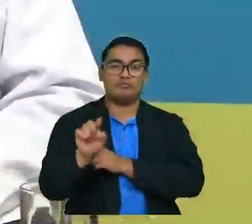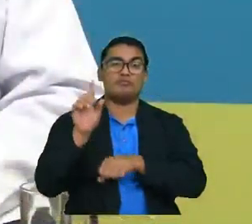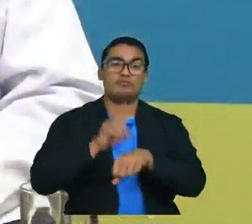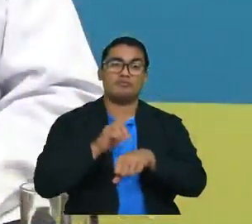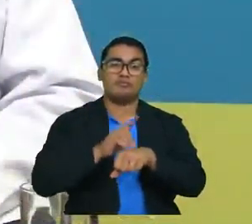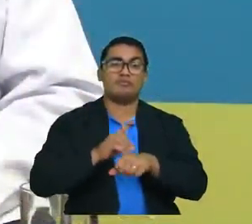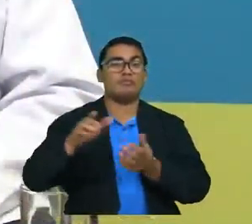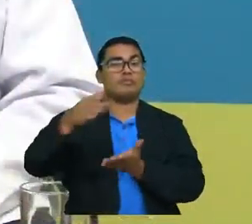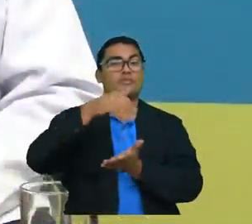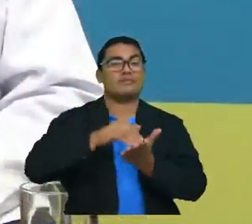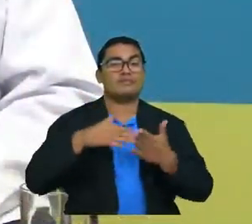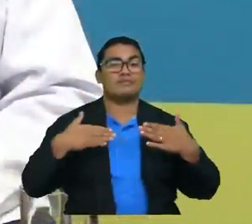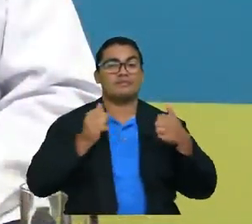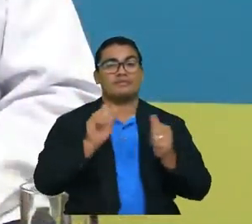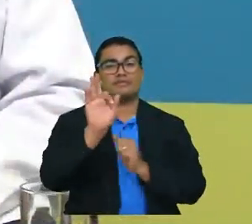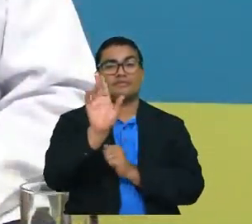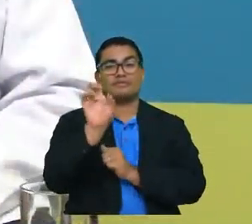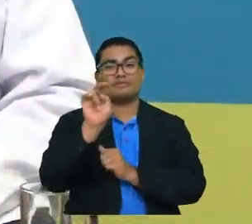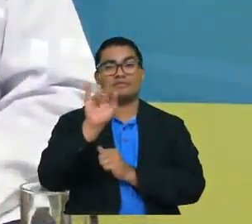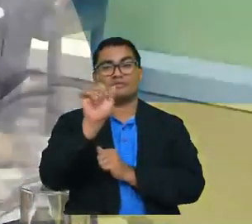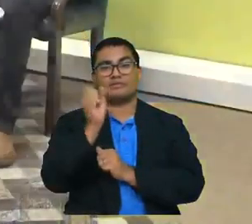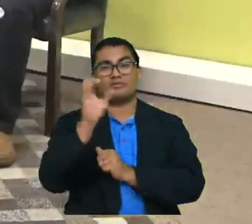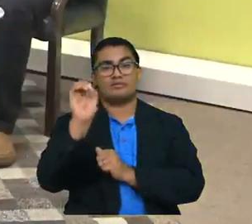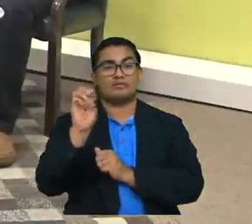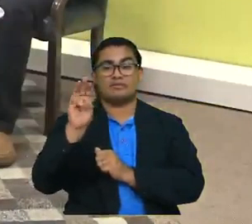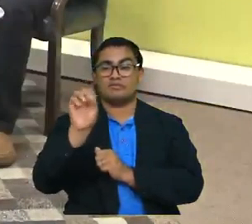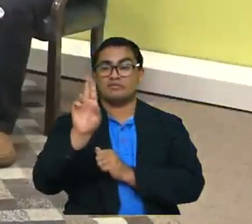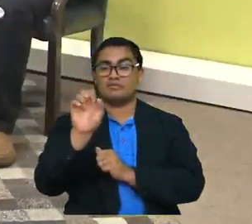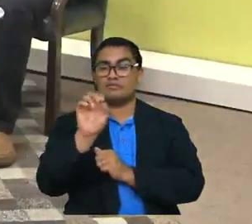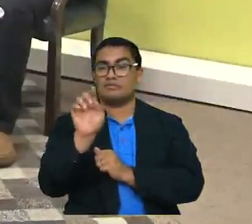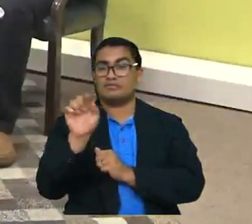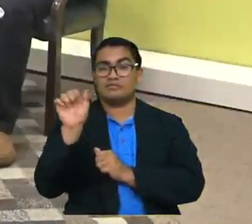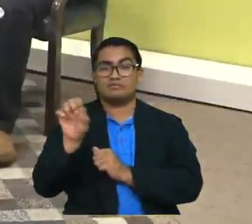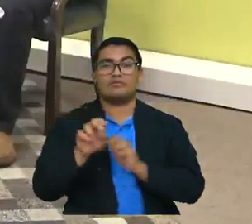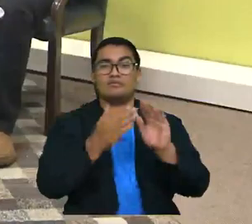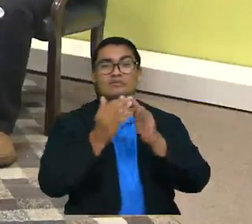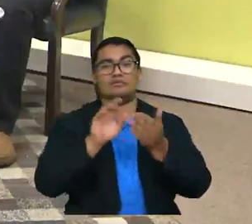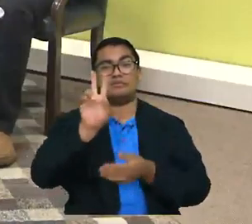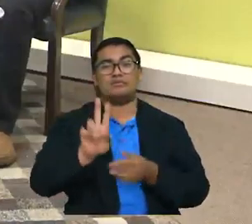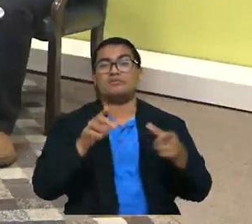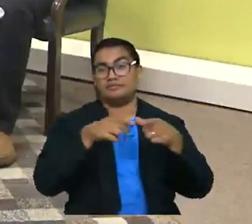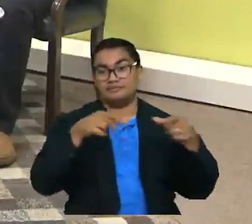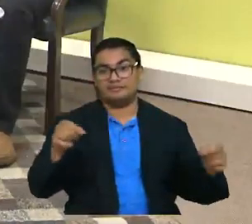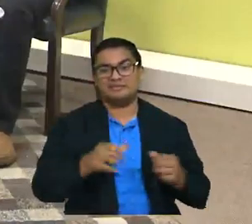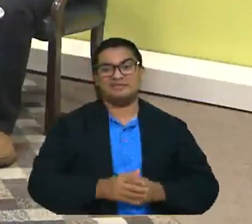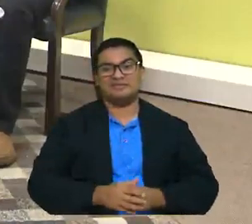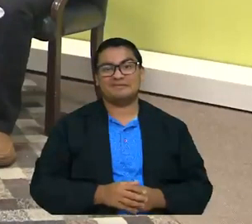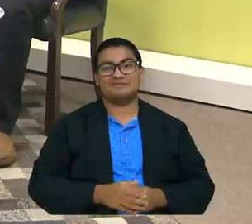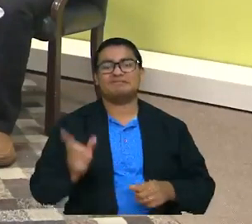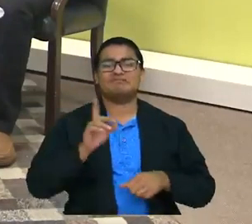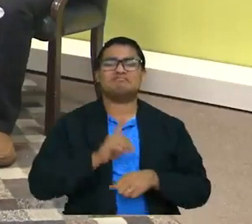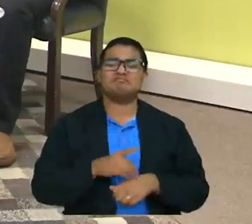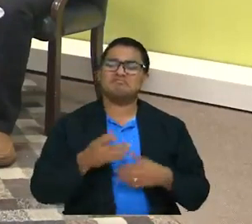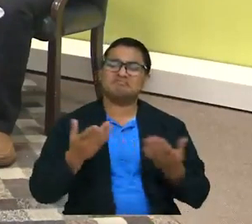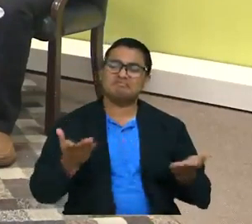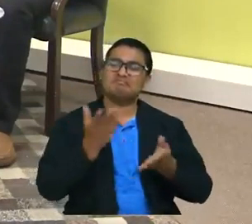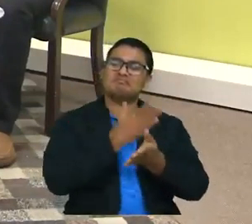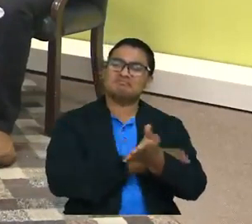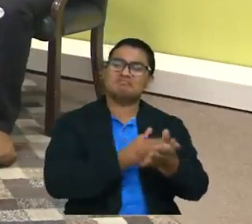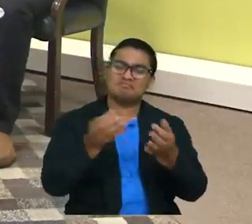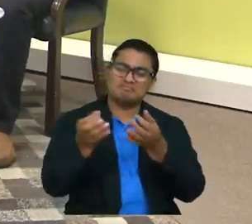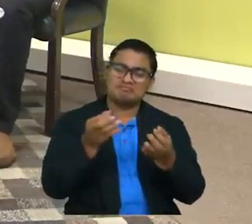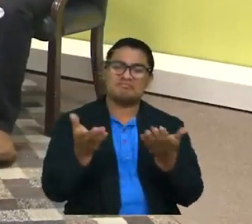del Centro de Salud Francisco Morazán, ubicado en la colonia Morazán, distrito número 2. Doctor, ya usted me mencionaba o